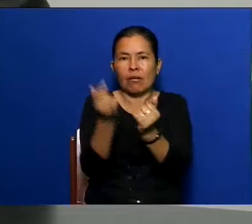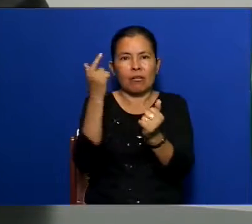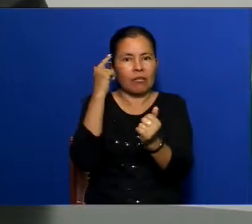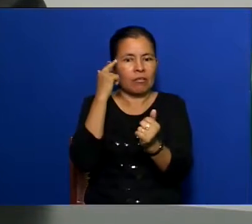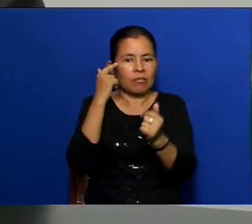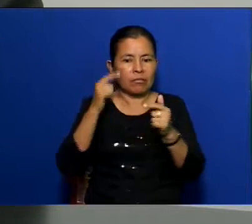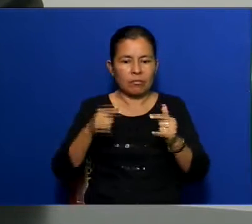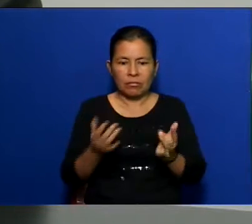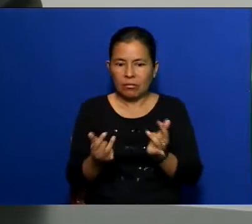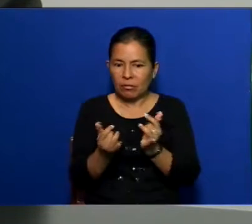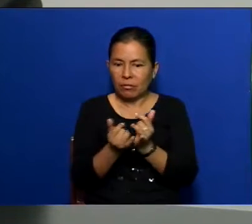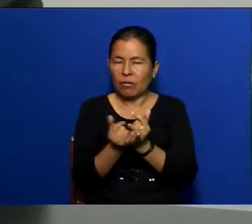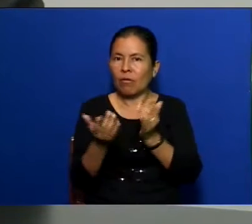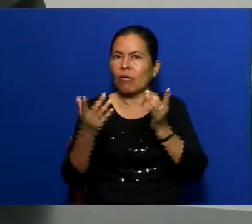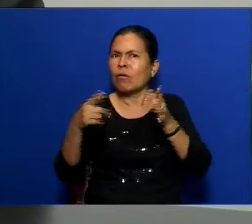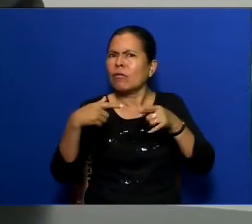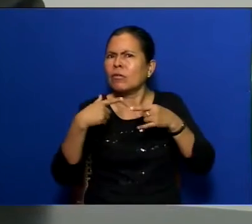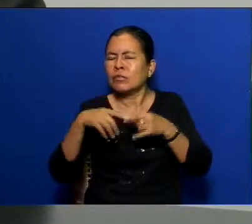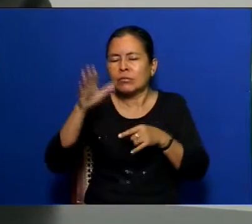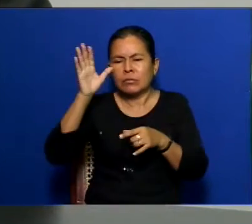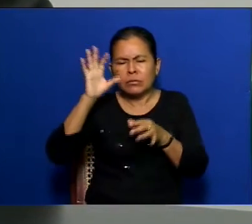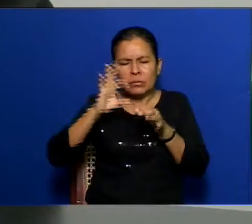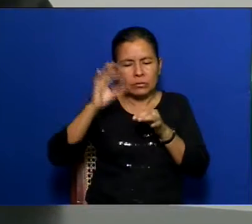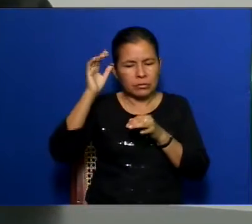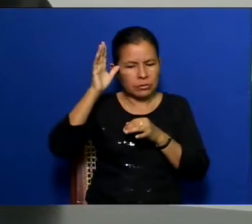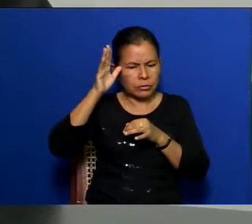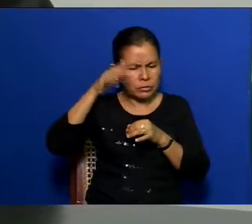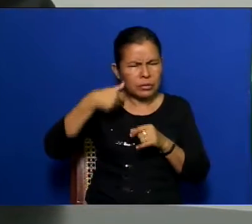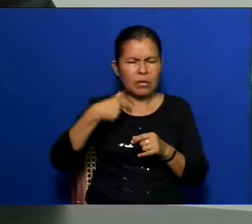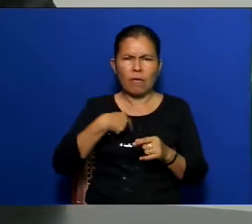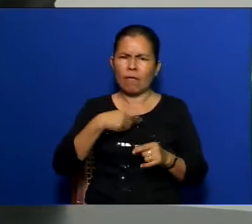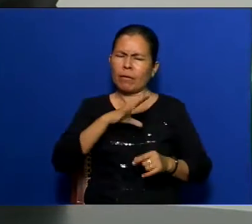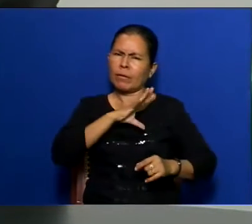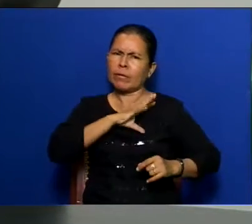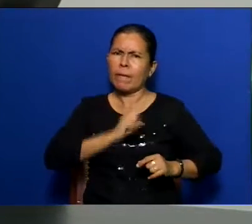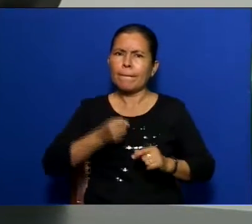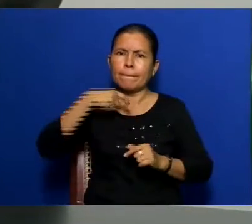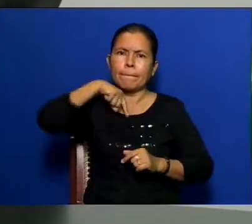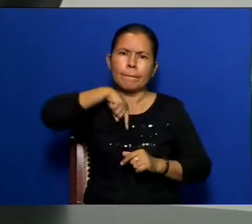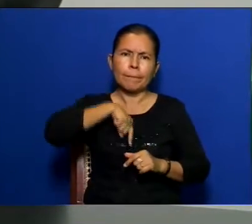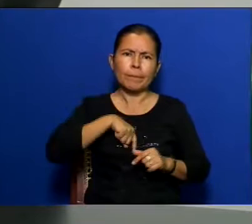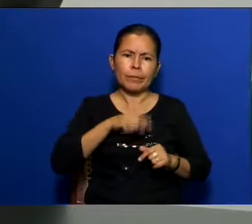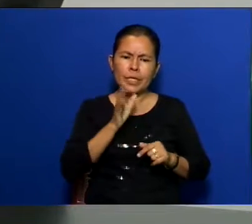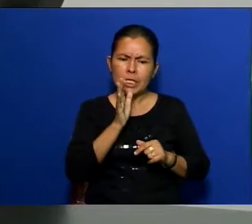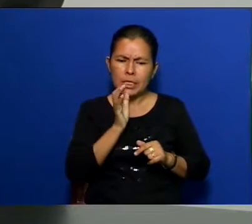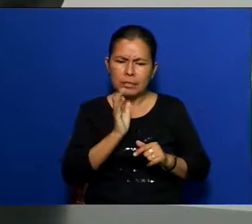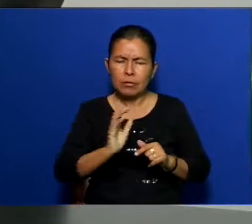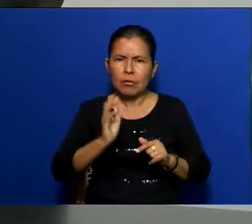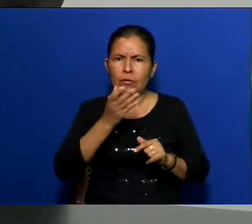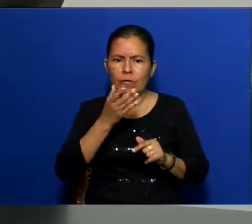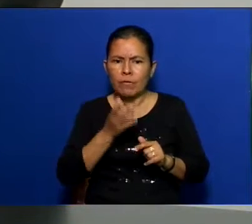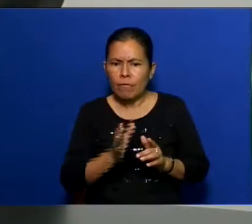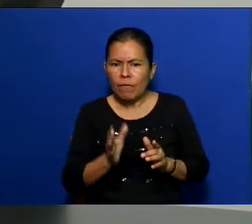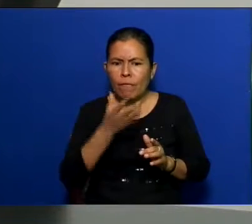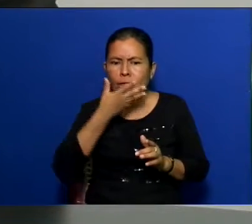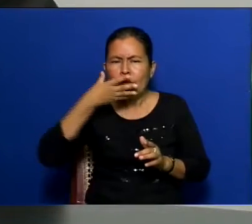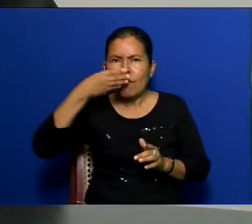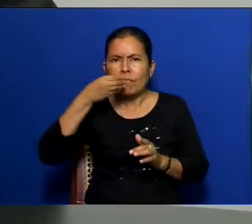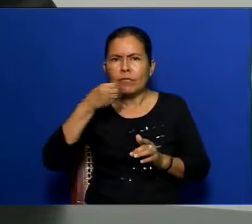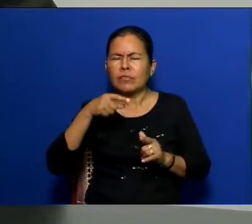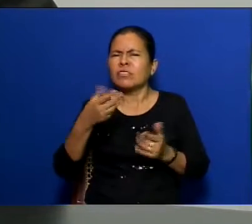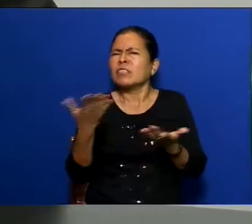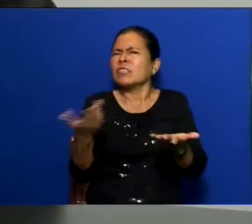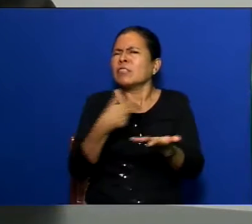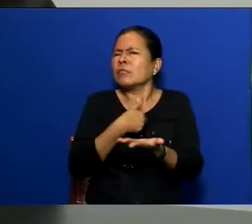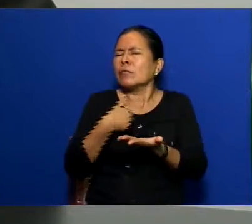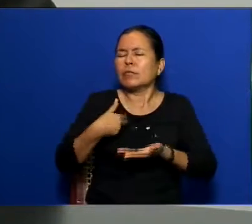estas manifestaciones se acompañan de tristeza o depresión profunda, que puede llevar a los adolescentes, puede llevar a las niñas, a los niños,